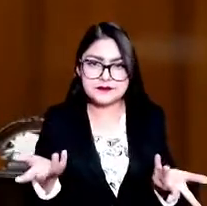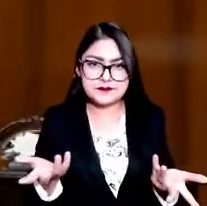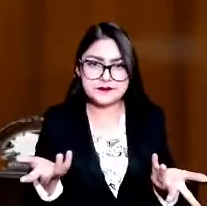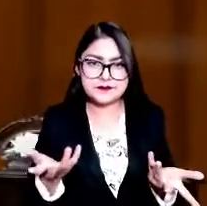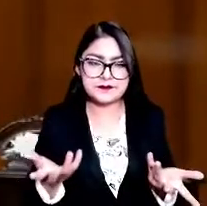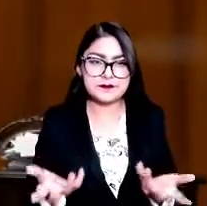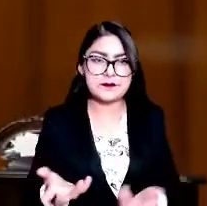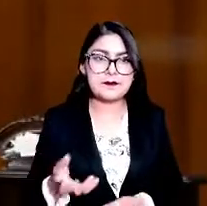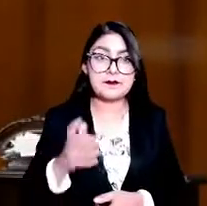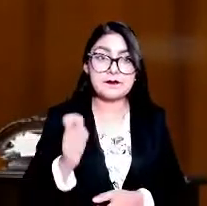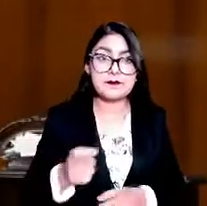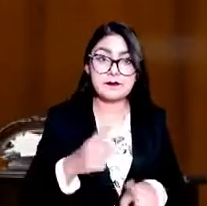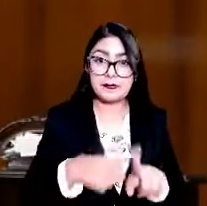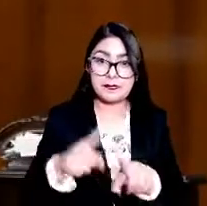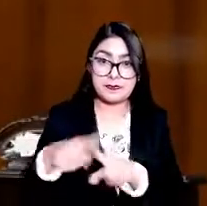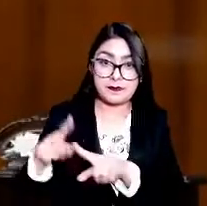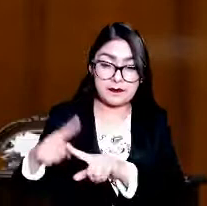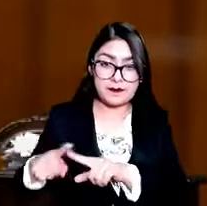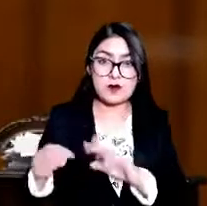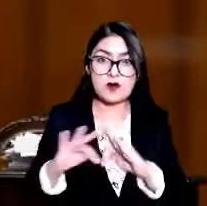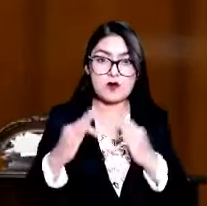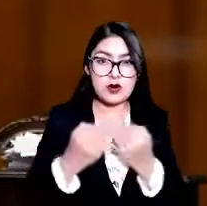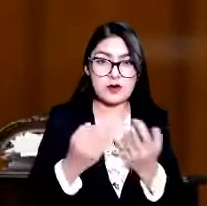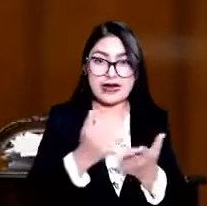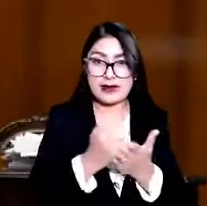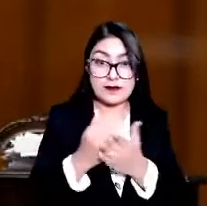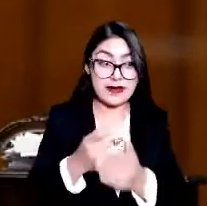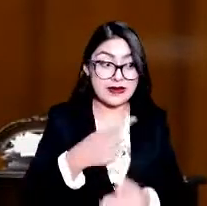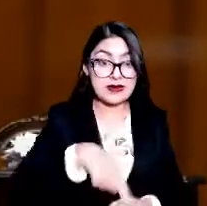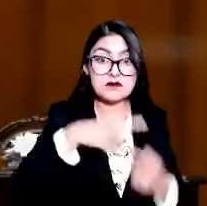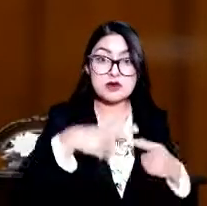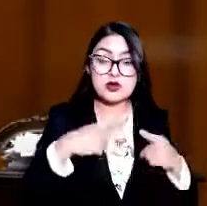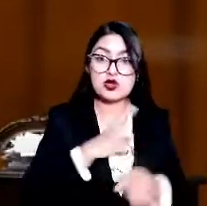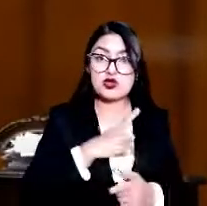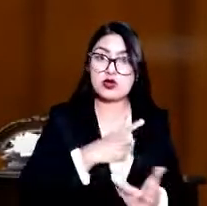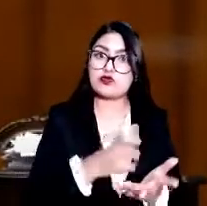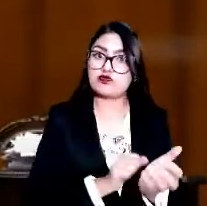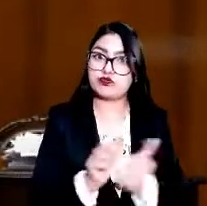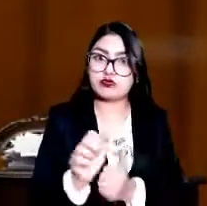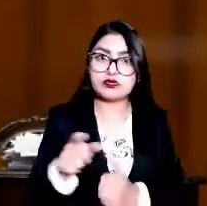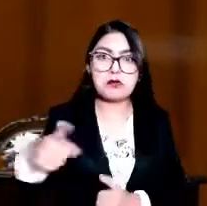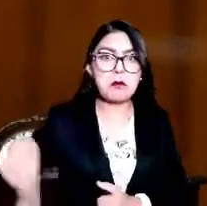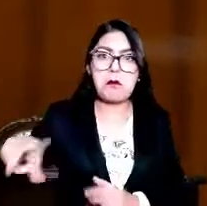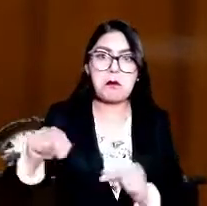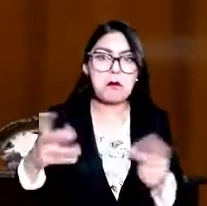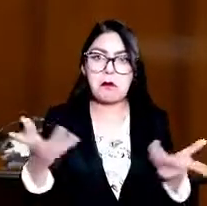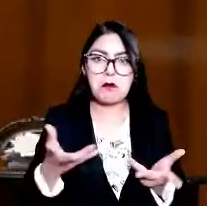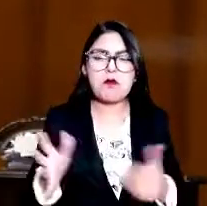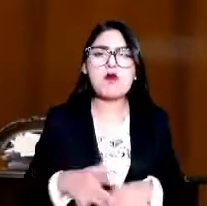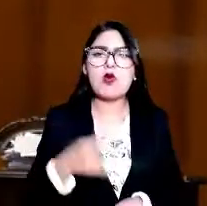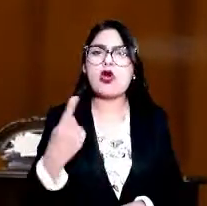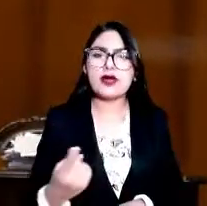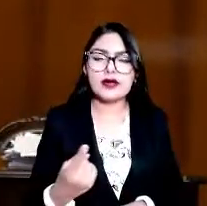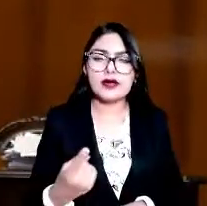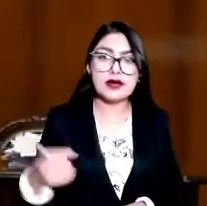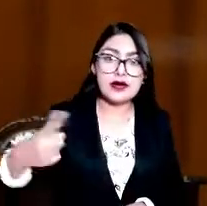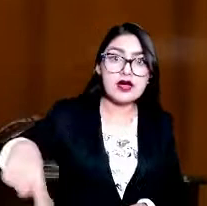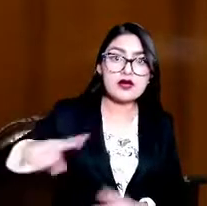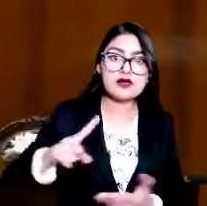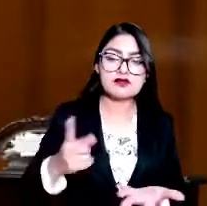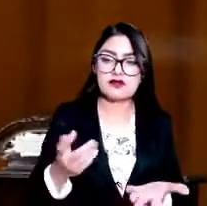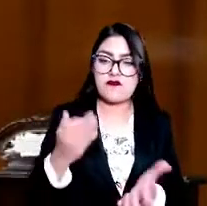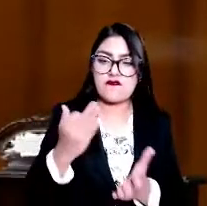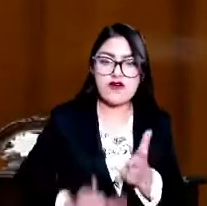diversos frentes? ¿Qué ha fallado en la toma de decisiones para que la reparación de una estructura